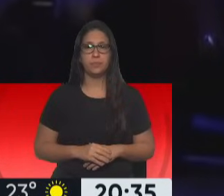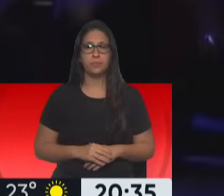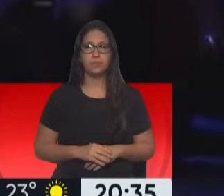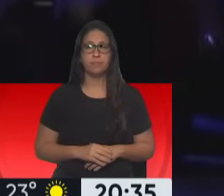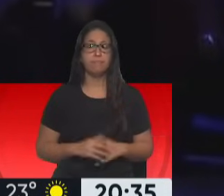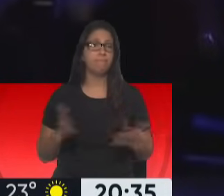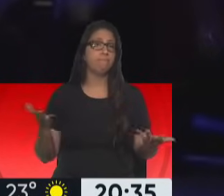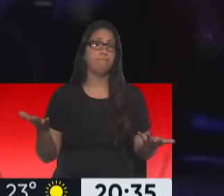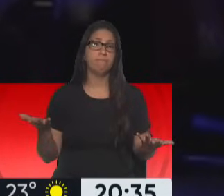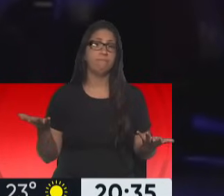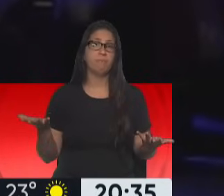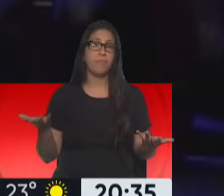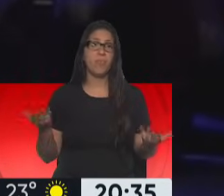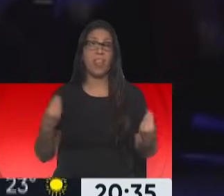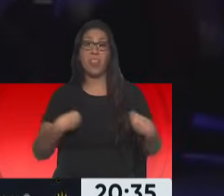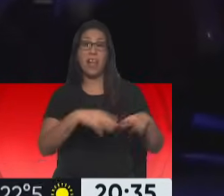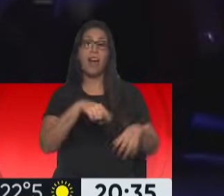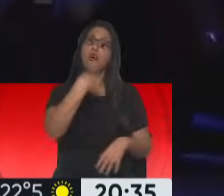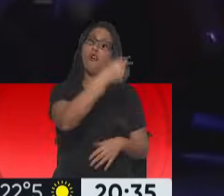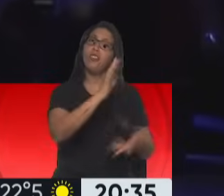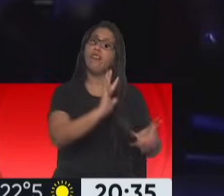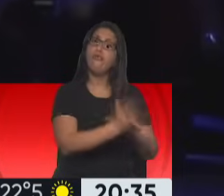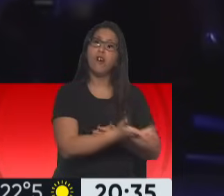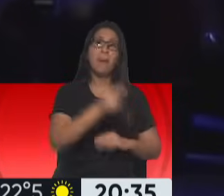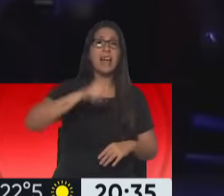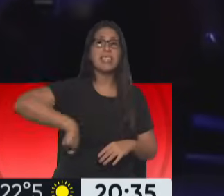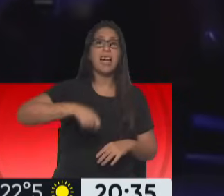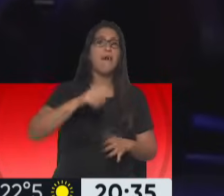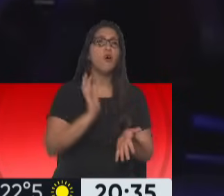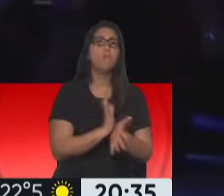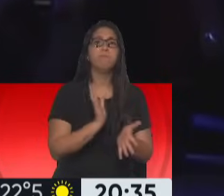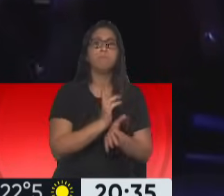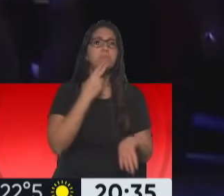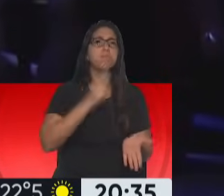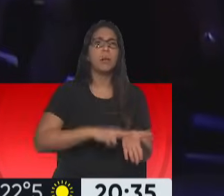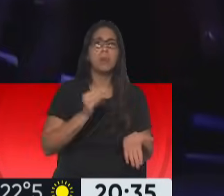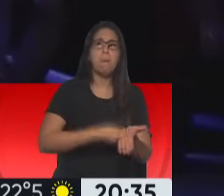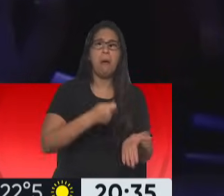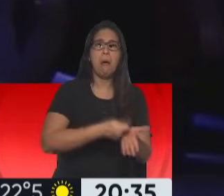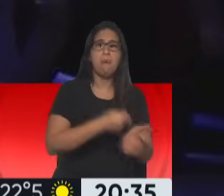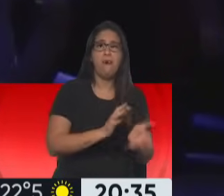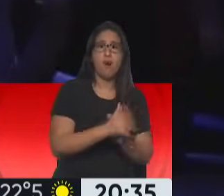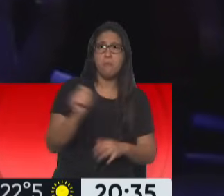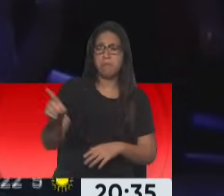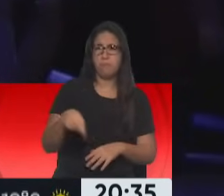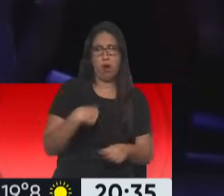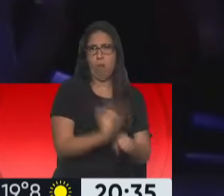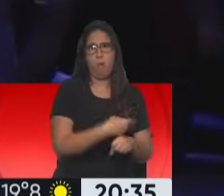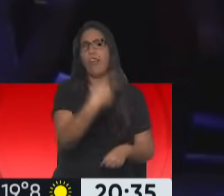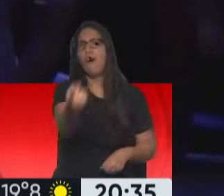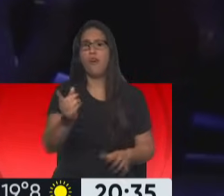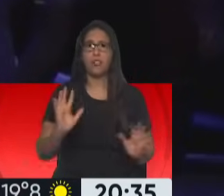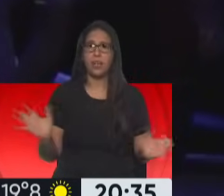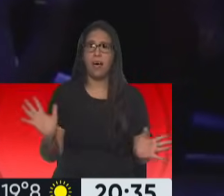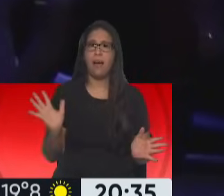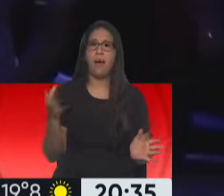No pueden permitir que exista alternativa a la esclavitud fiscal que ofrece su modelo, que exista una alternativa a la